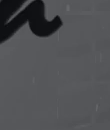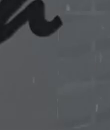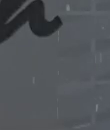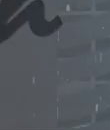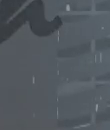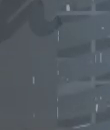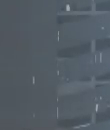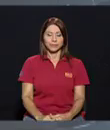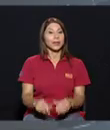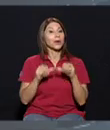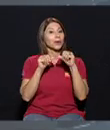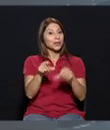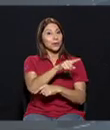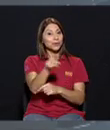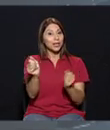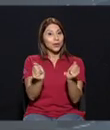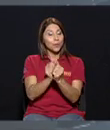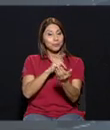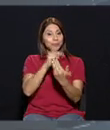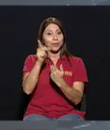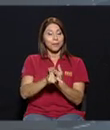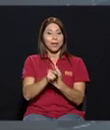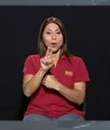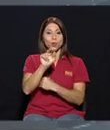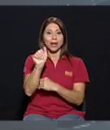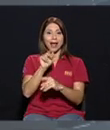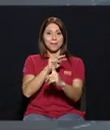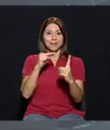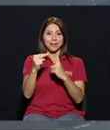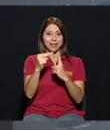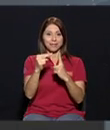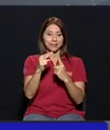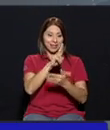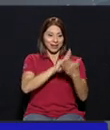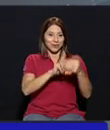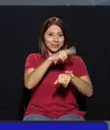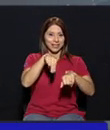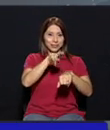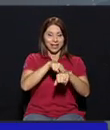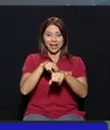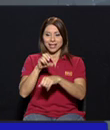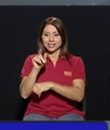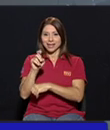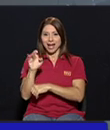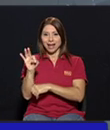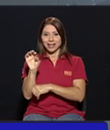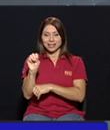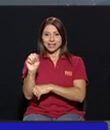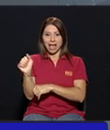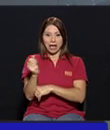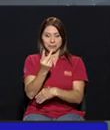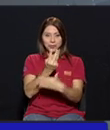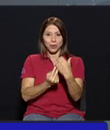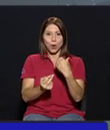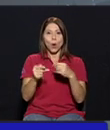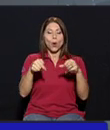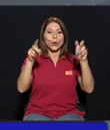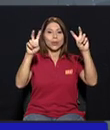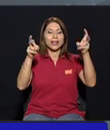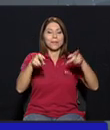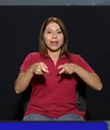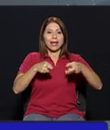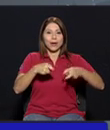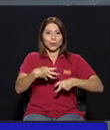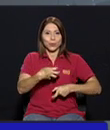Continúa usted en Una Mirada, el programa de la Universidad Nacional y el CINAR S.A., hoy con el tema de autonomía universitaria